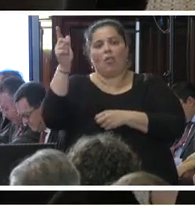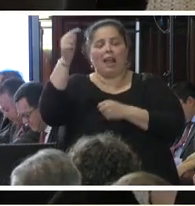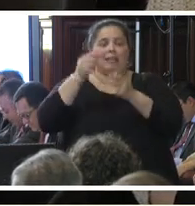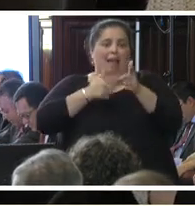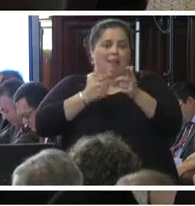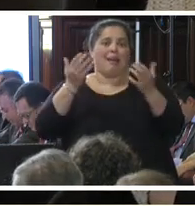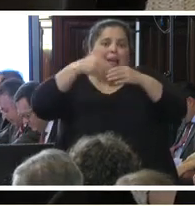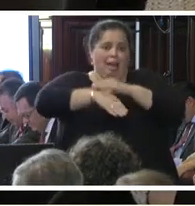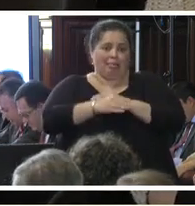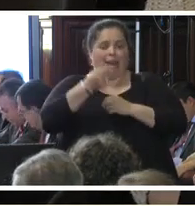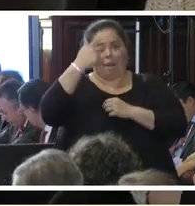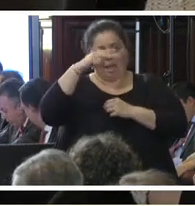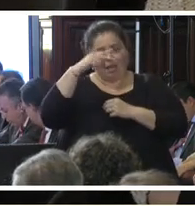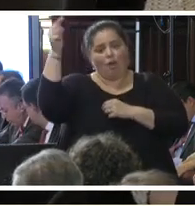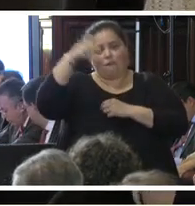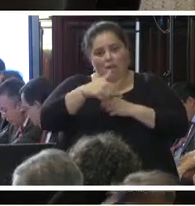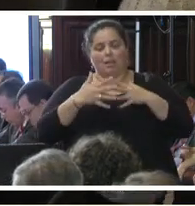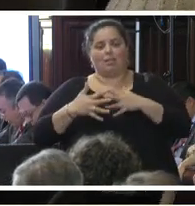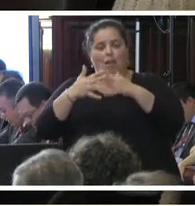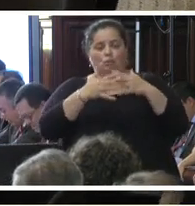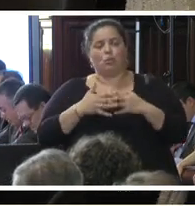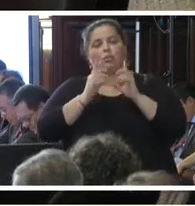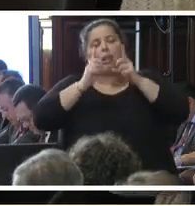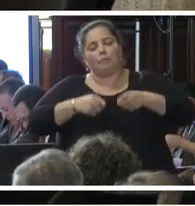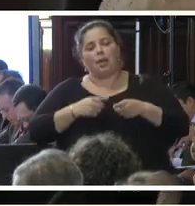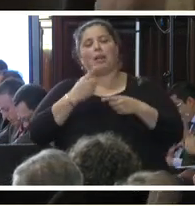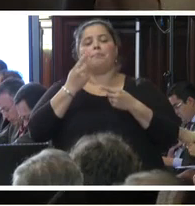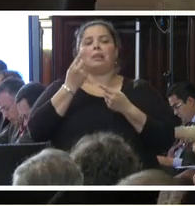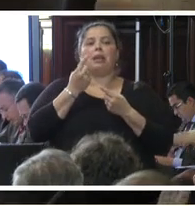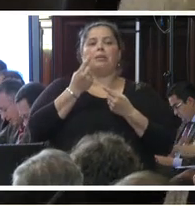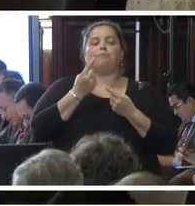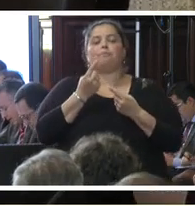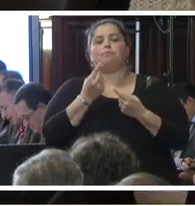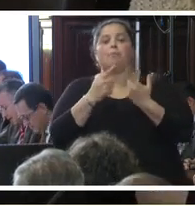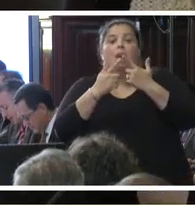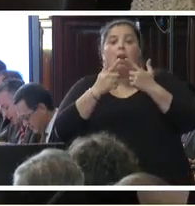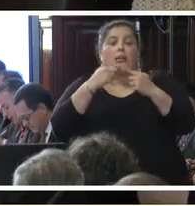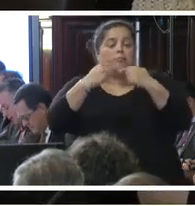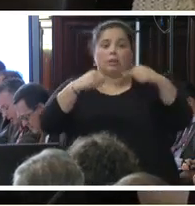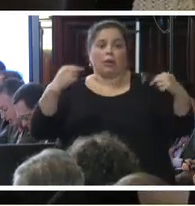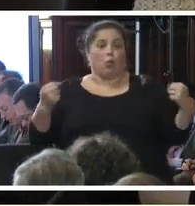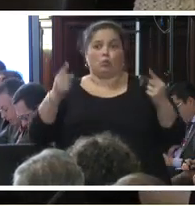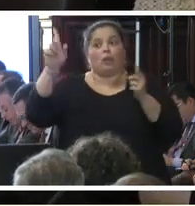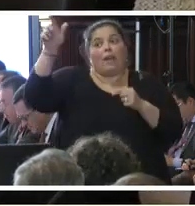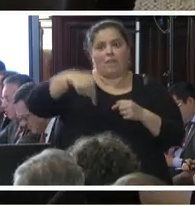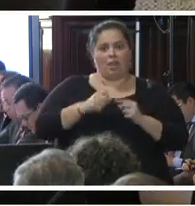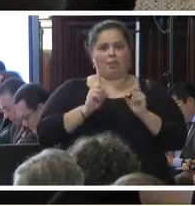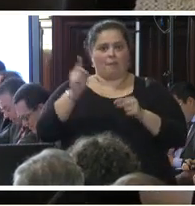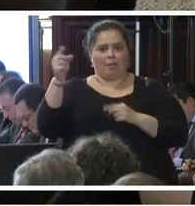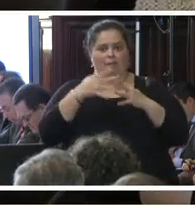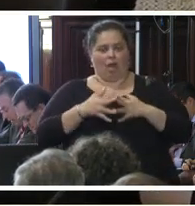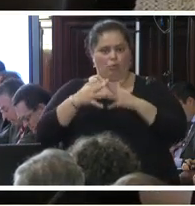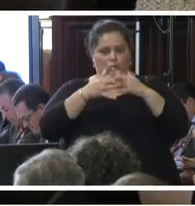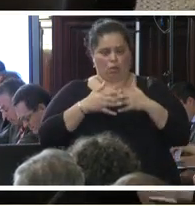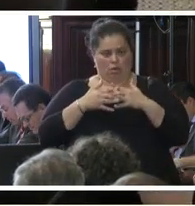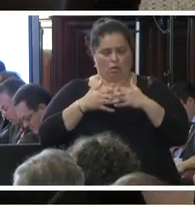Unidos, y recursos provenientes sobre todo de ese país. En efecto, como ha